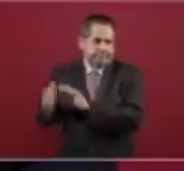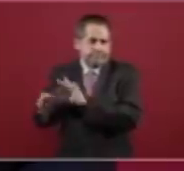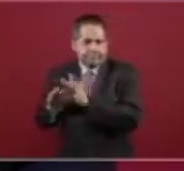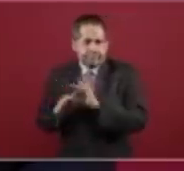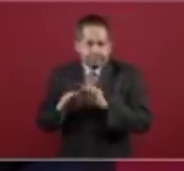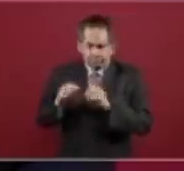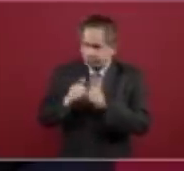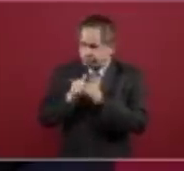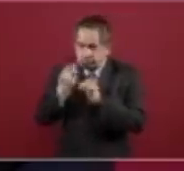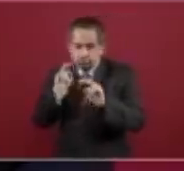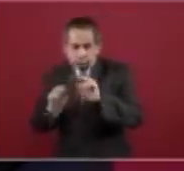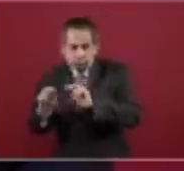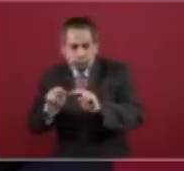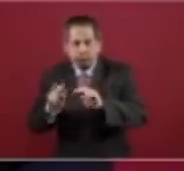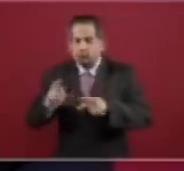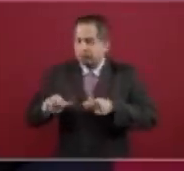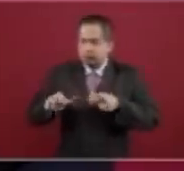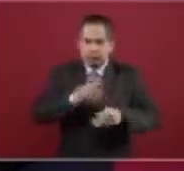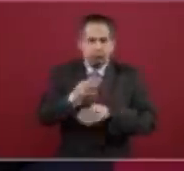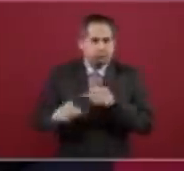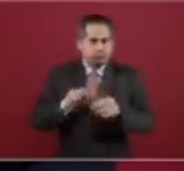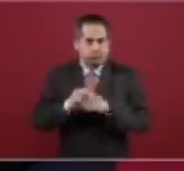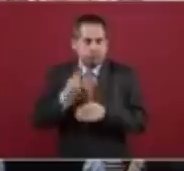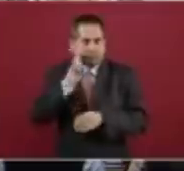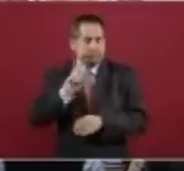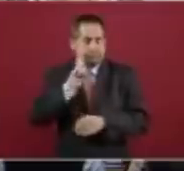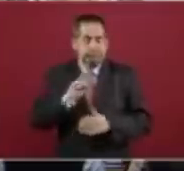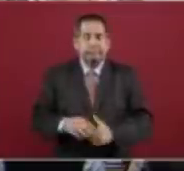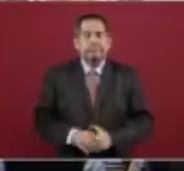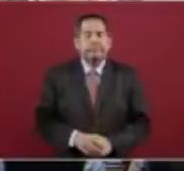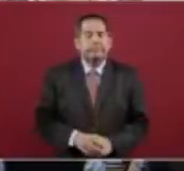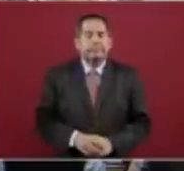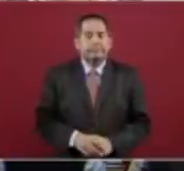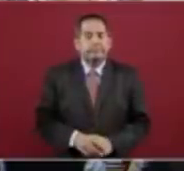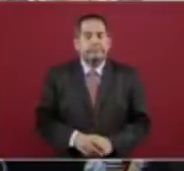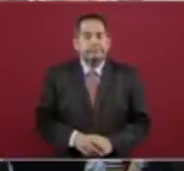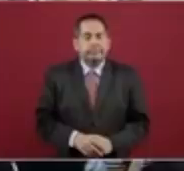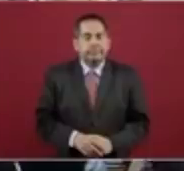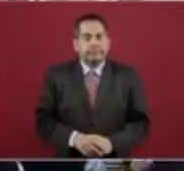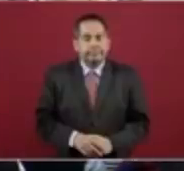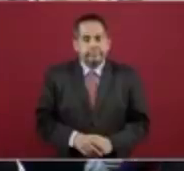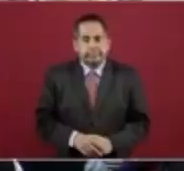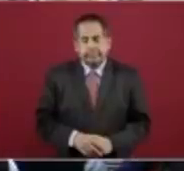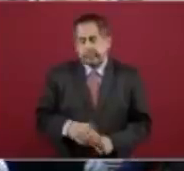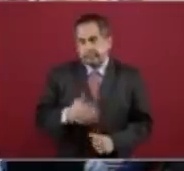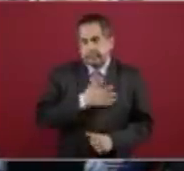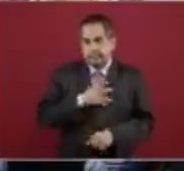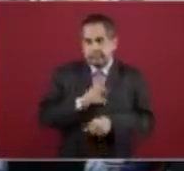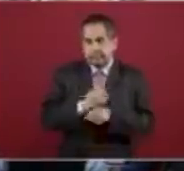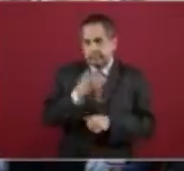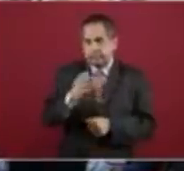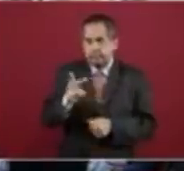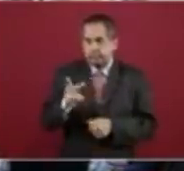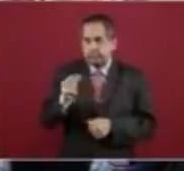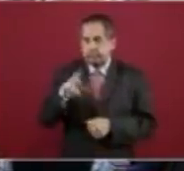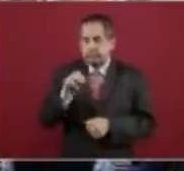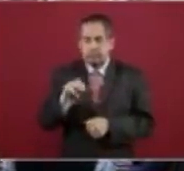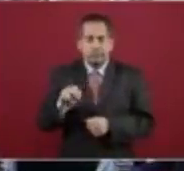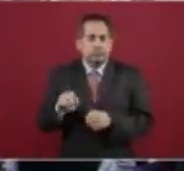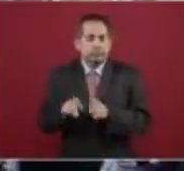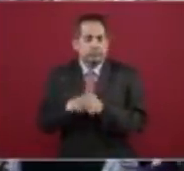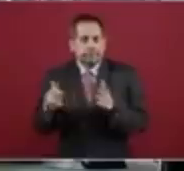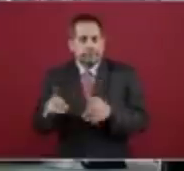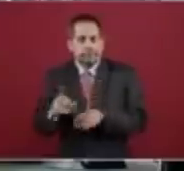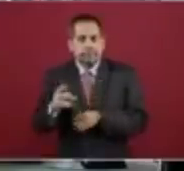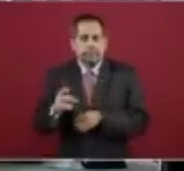vamos a preparar esa gira. Presidente, buenos días. Soy Paul Velázquez de Ni Uno Más, Ni Un Corrupto